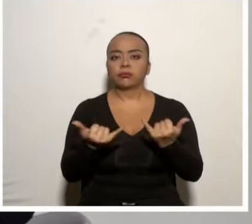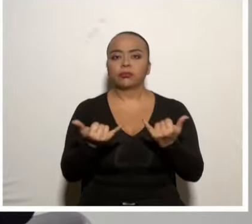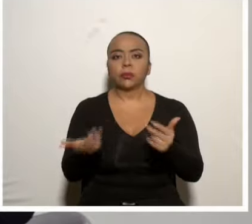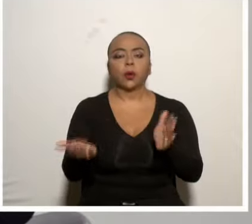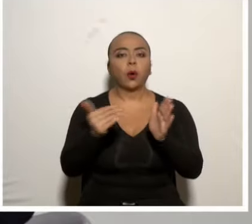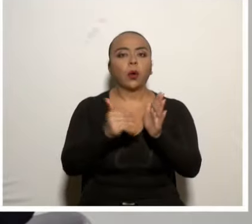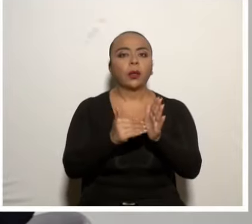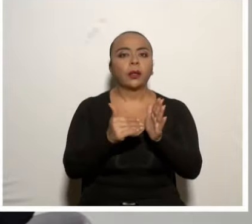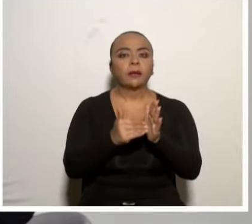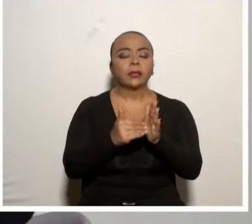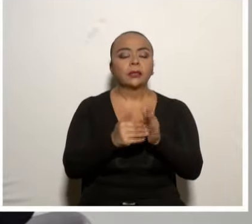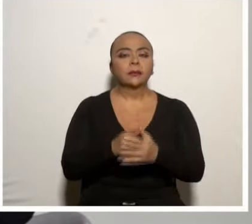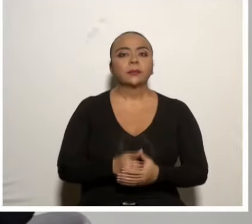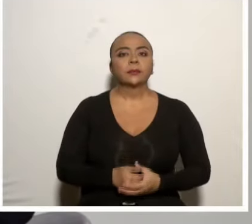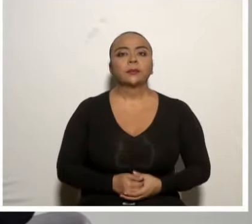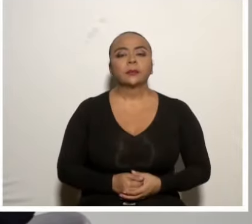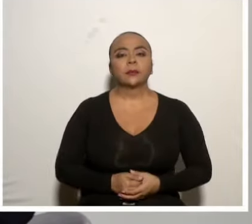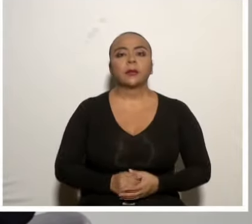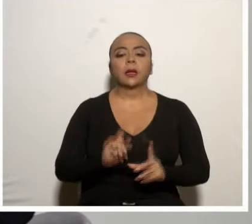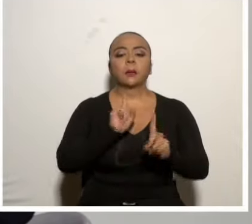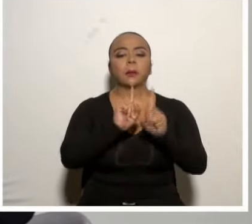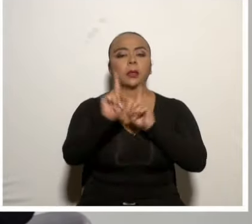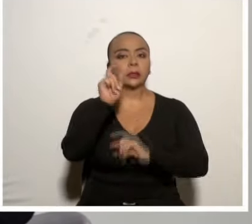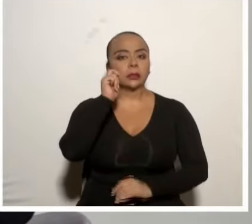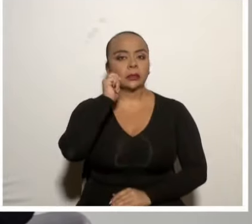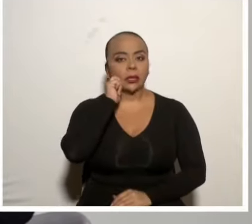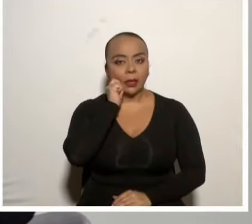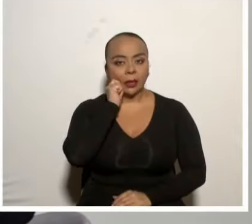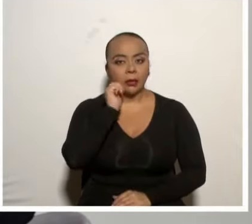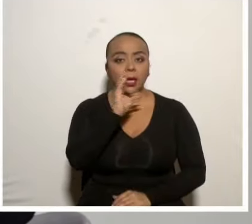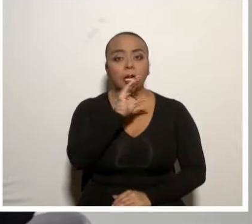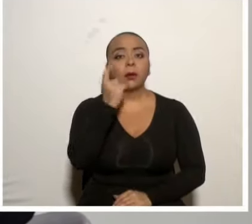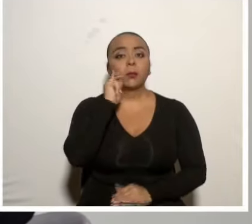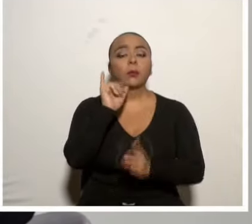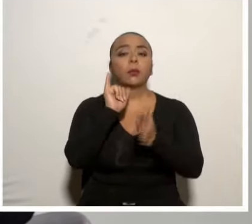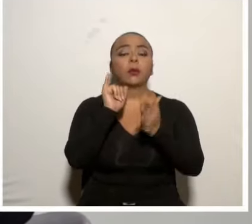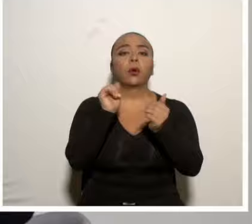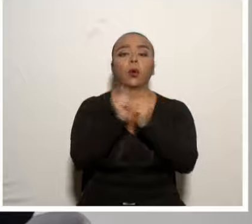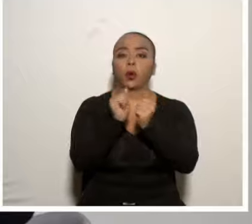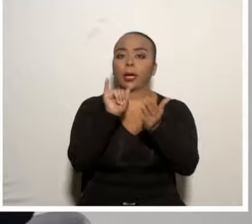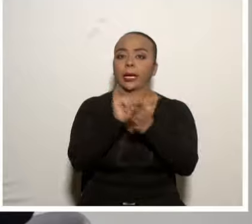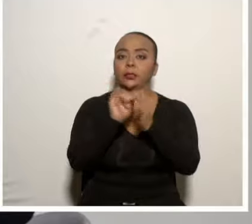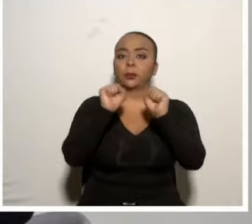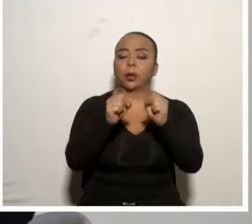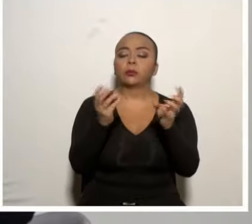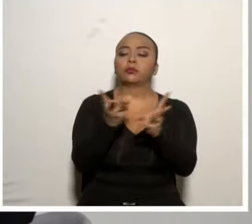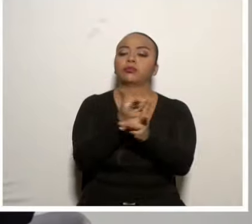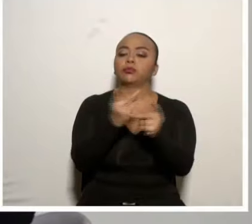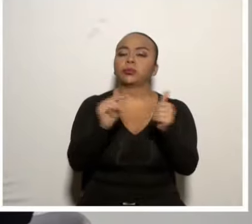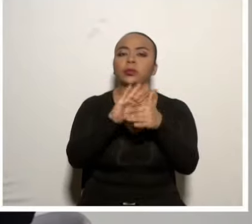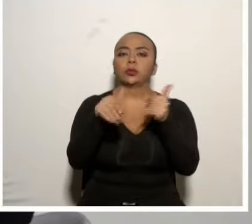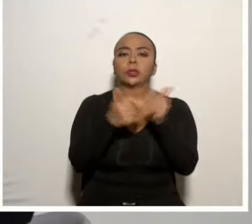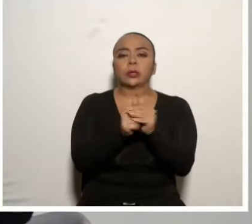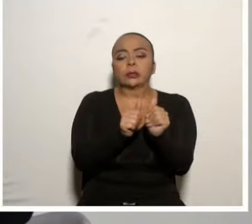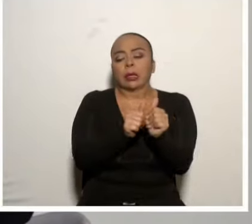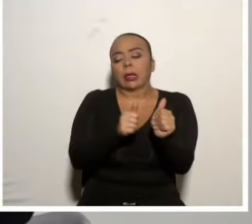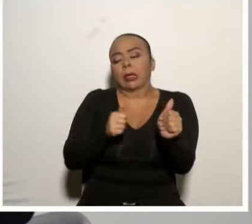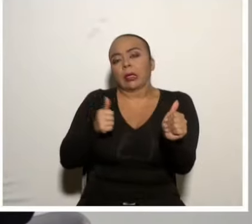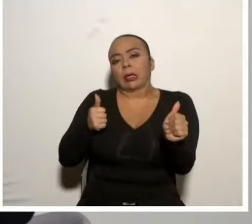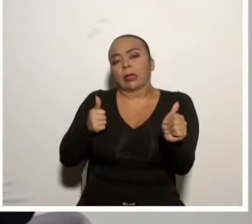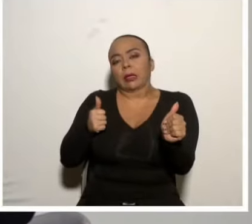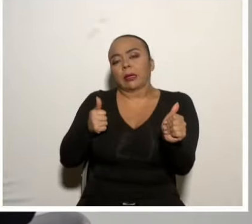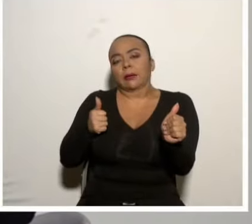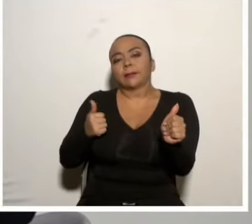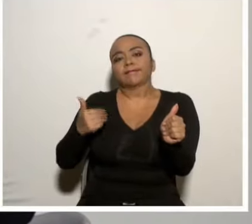vuelva definitivamente a la presencialidad y con ello podamos ir resolviendo todas esas brechas que se